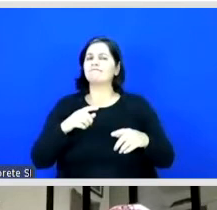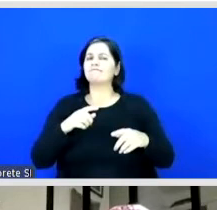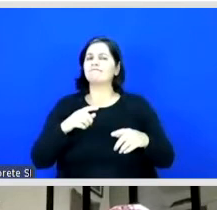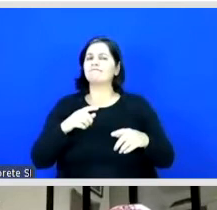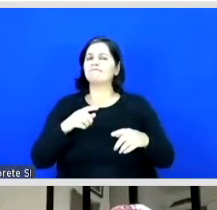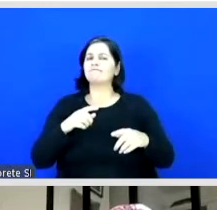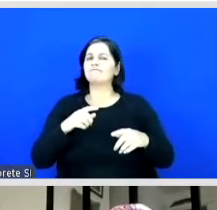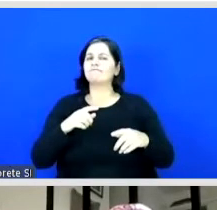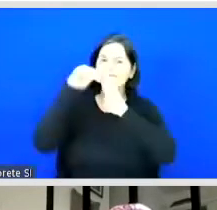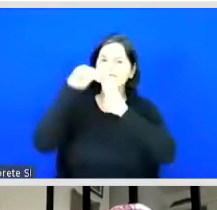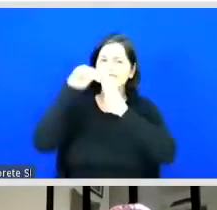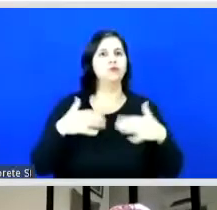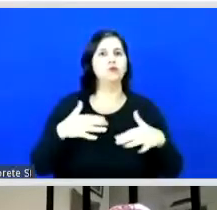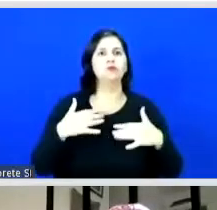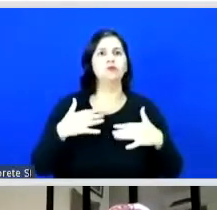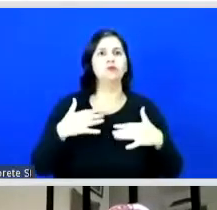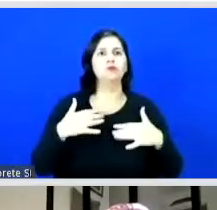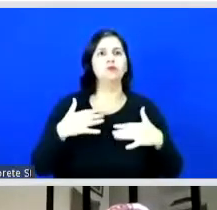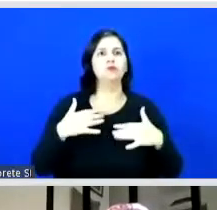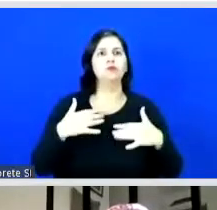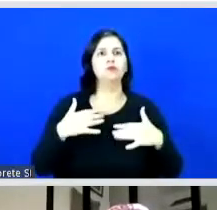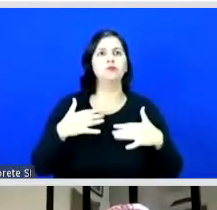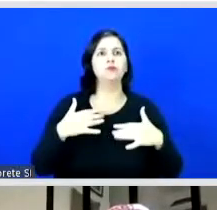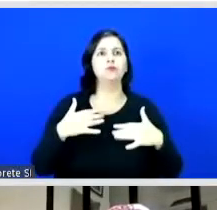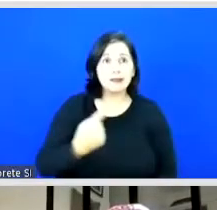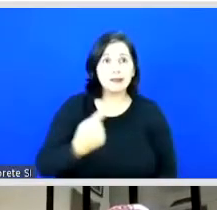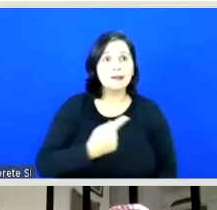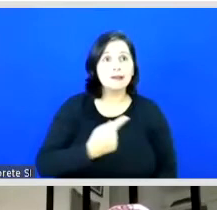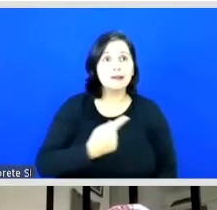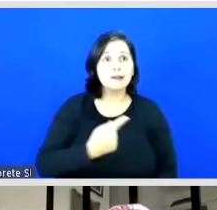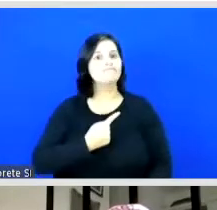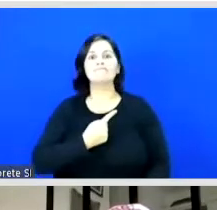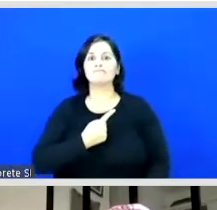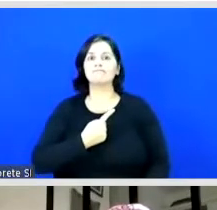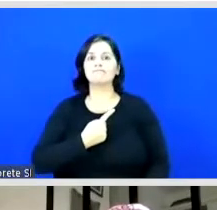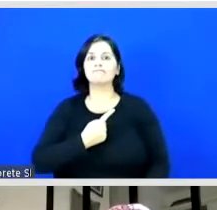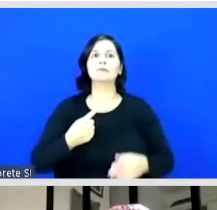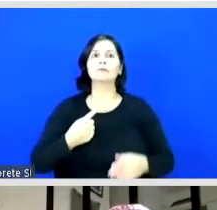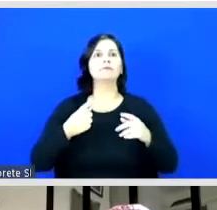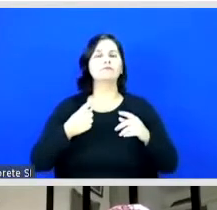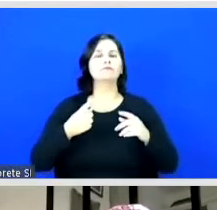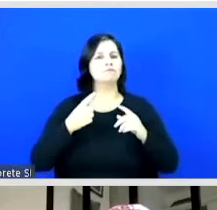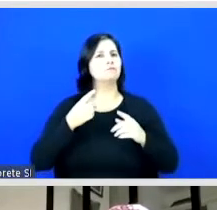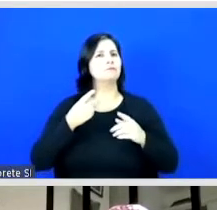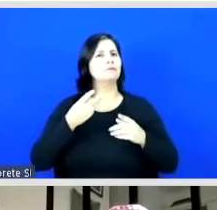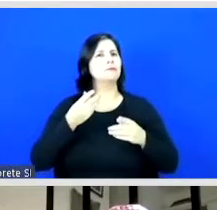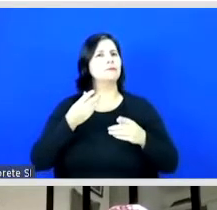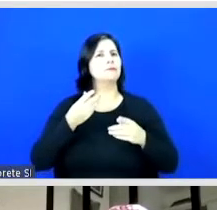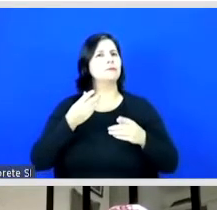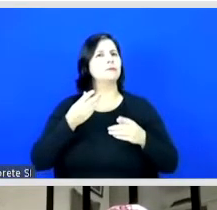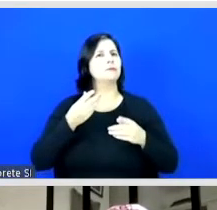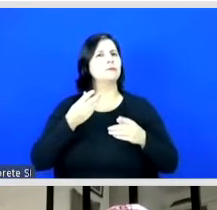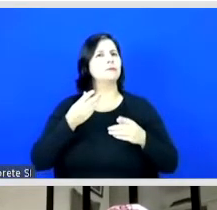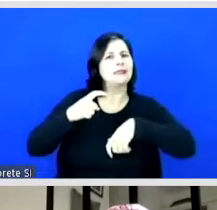enfrente tenemos que ser las que estemos en el centro como responsabilidad y para